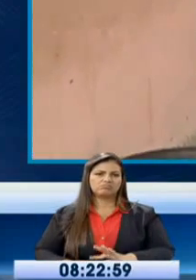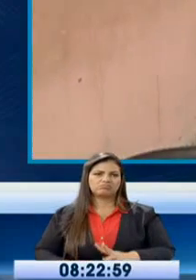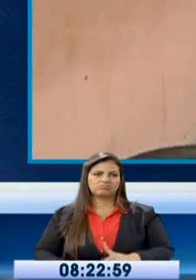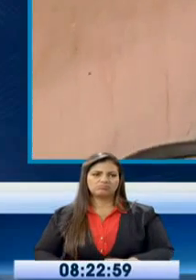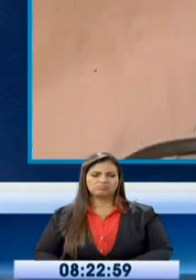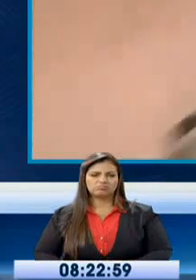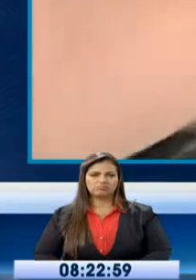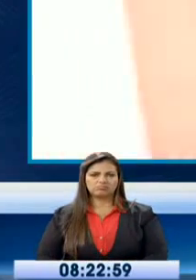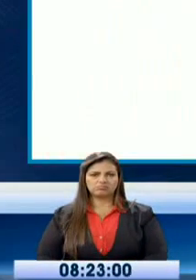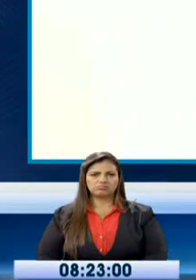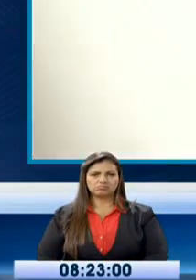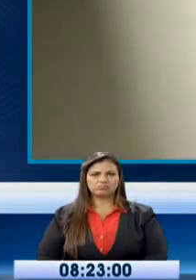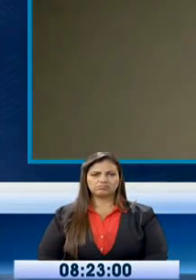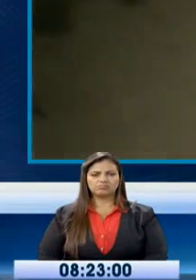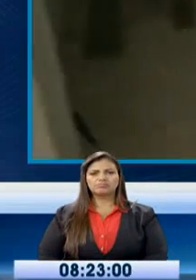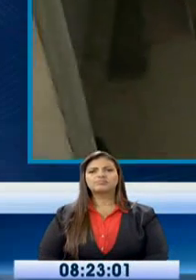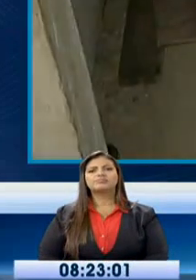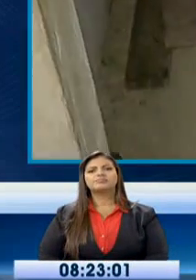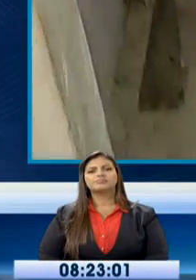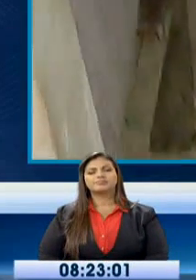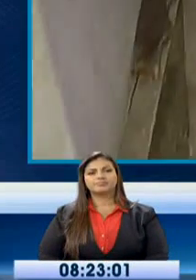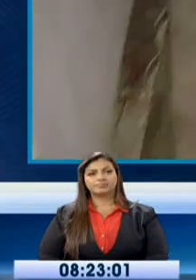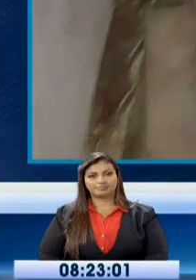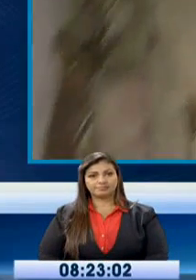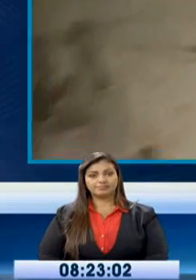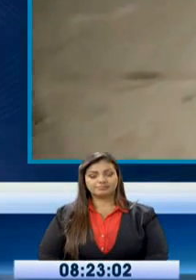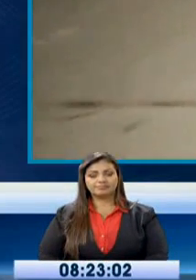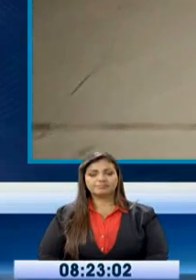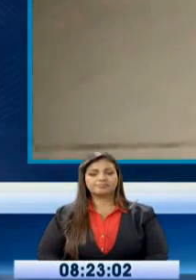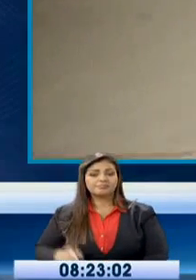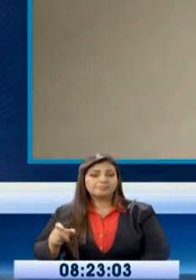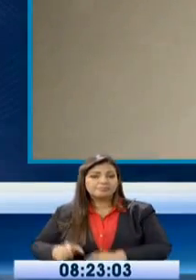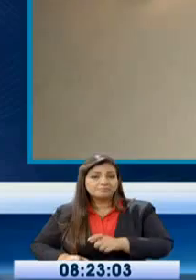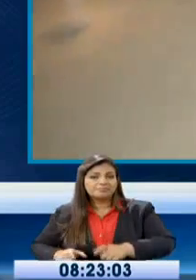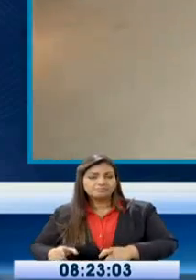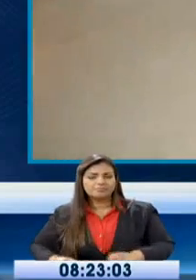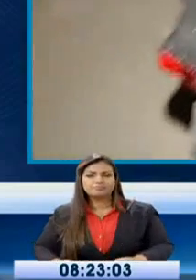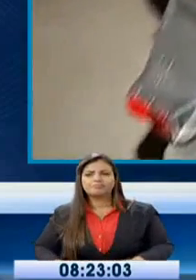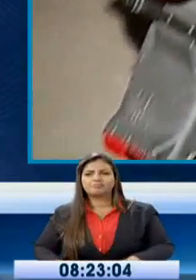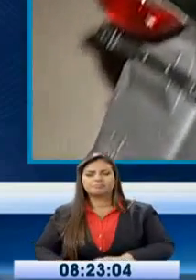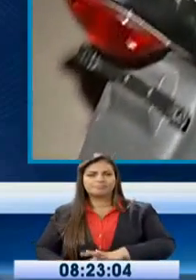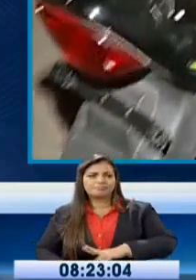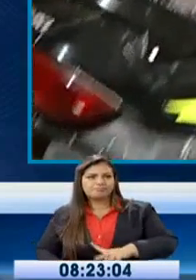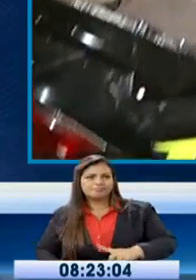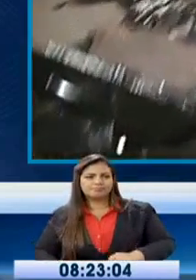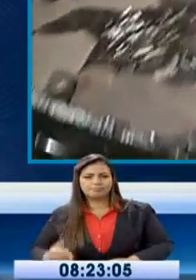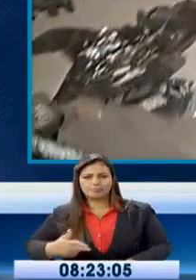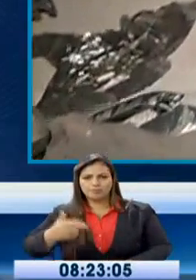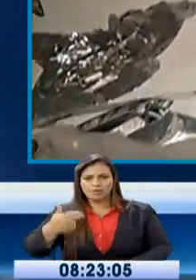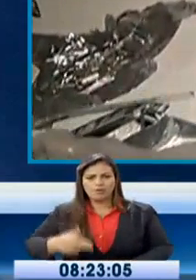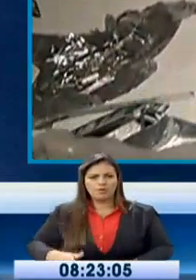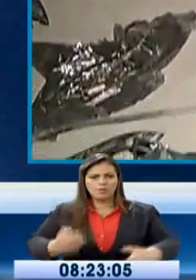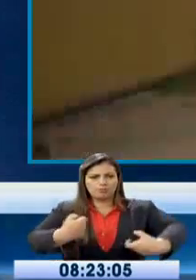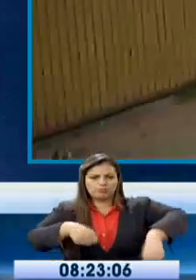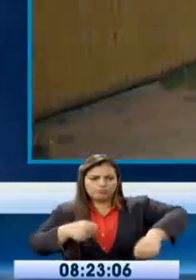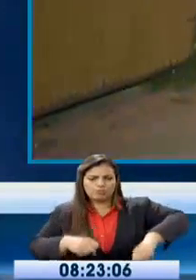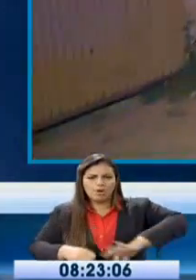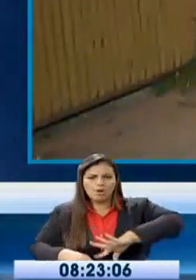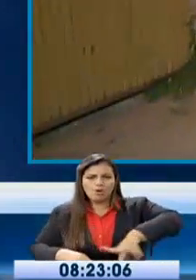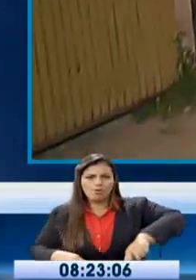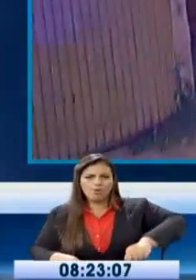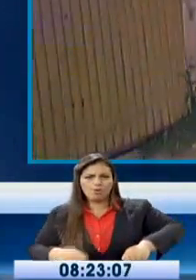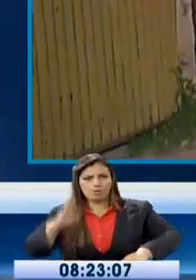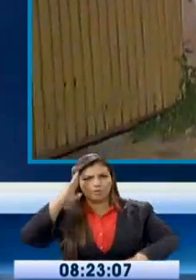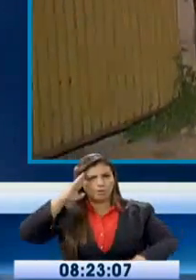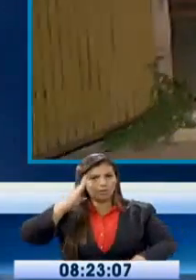No solamente que las utilizan los delincuentes para el cometimiento de sus fechorías, sino que las desbaratan y luego venden y revenden las